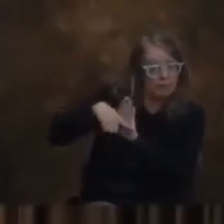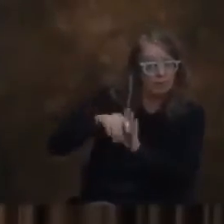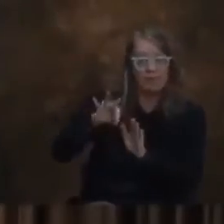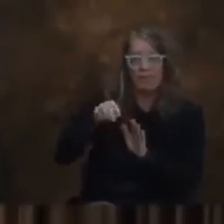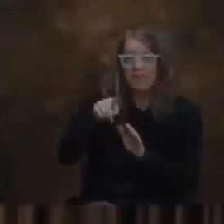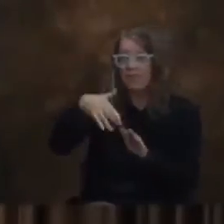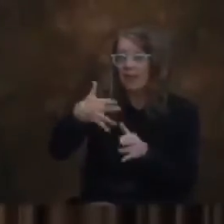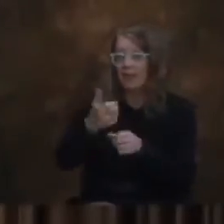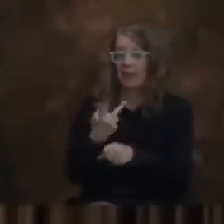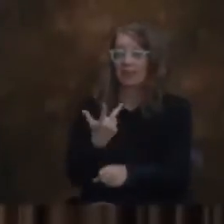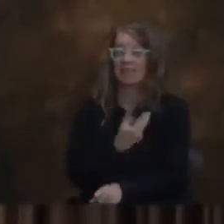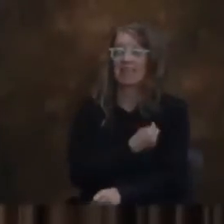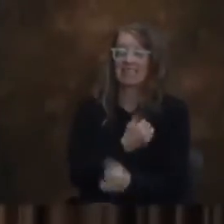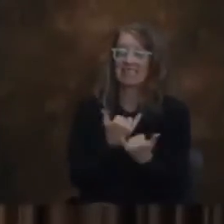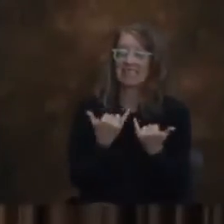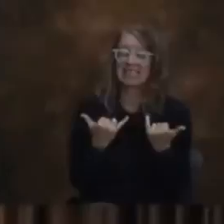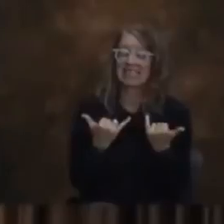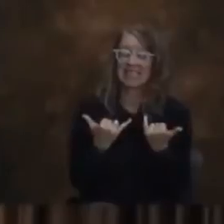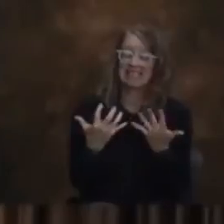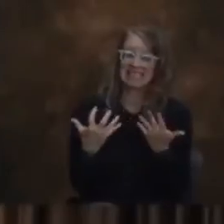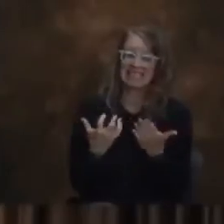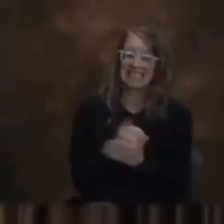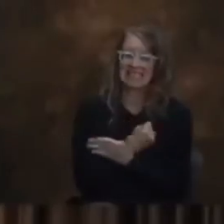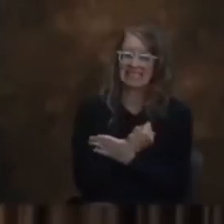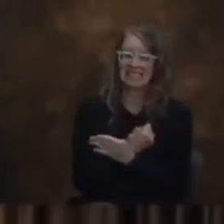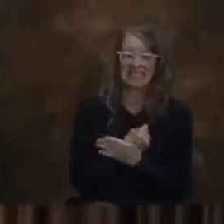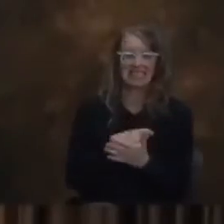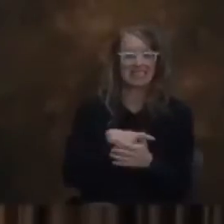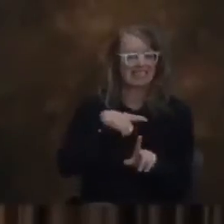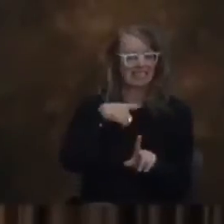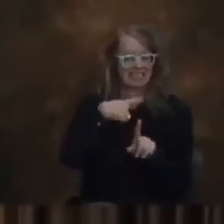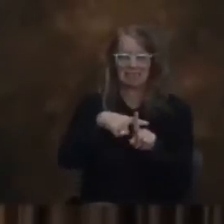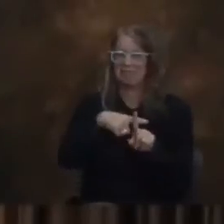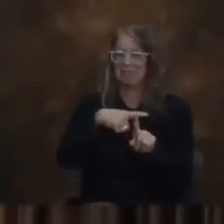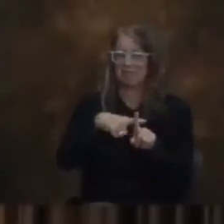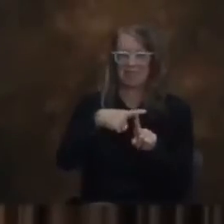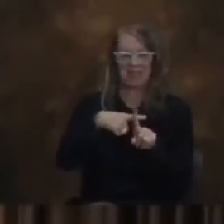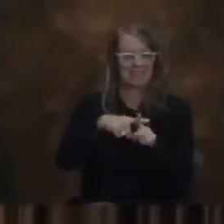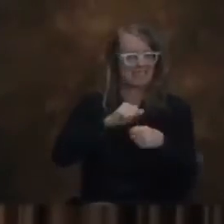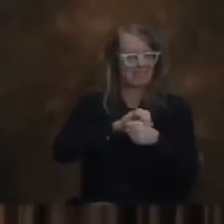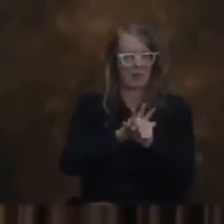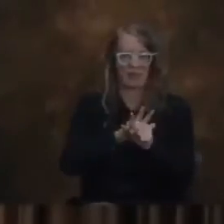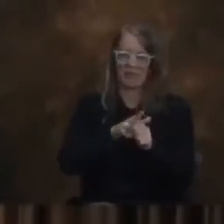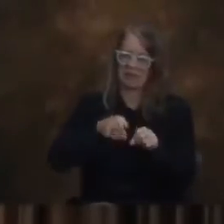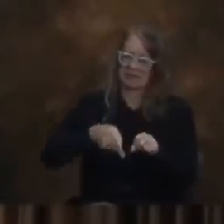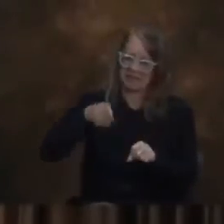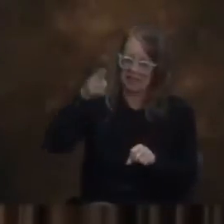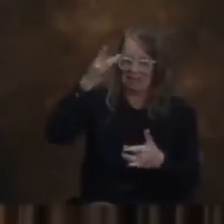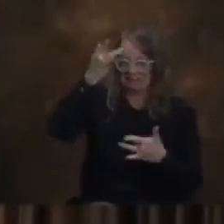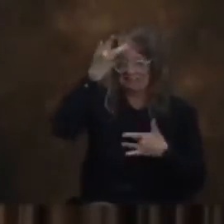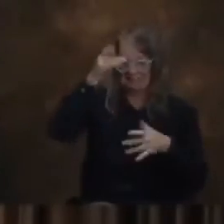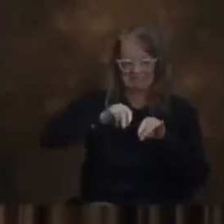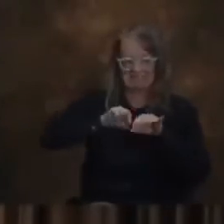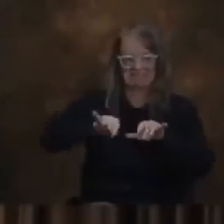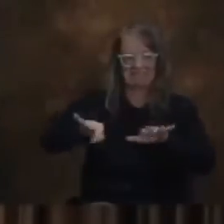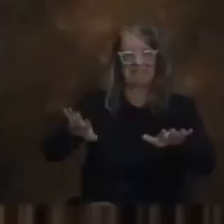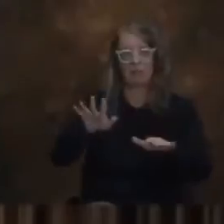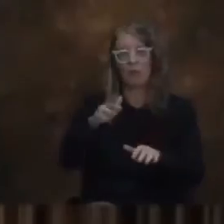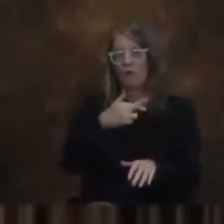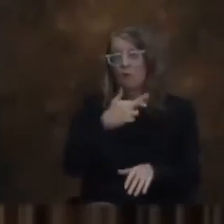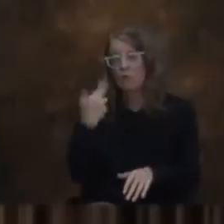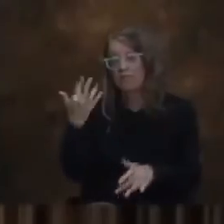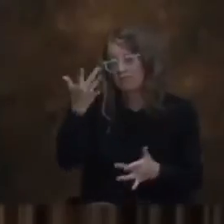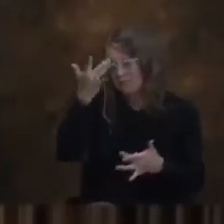a recibir la vacuna todavía ahora es el momento los casos son altos la transmisión es alta y la enfermedad y